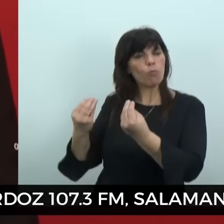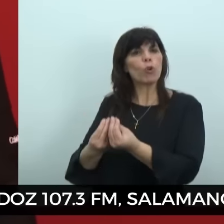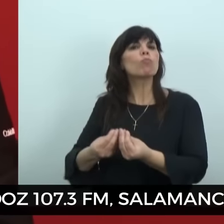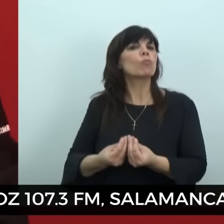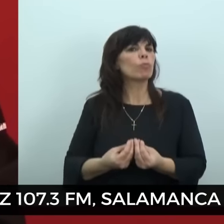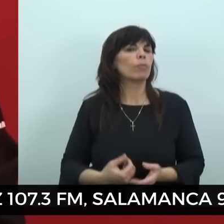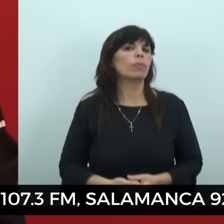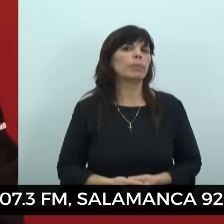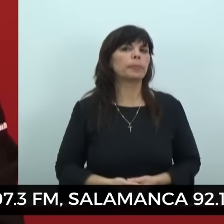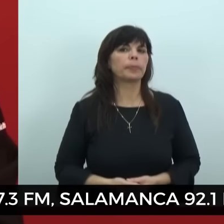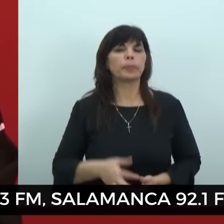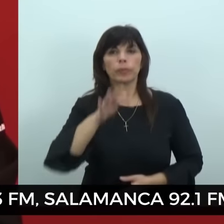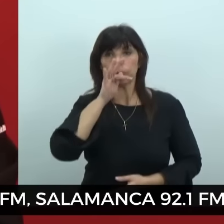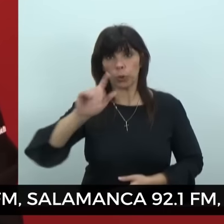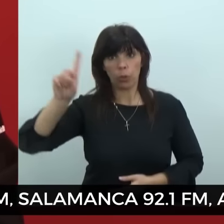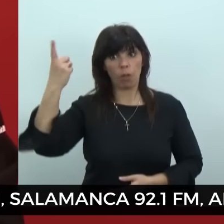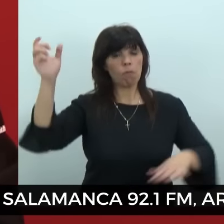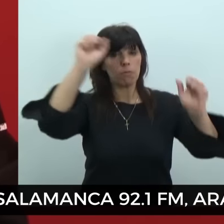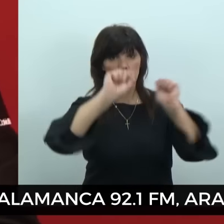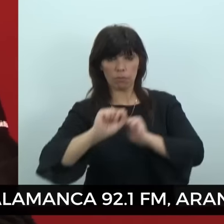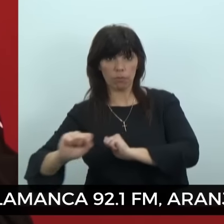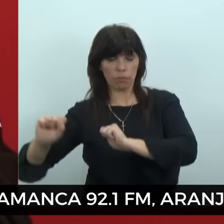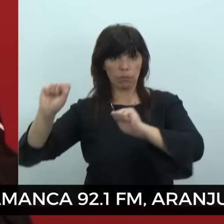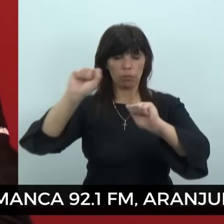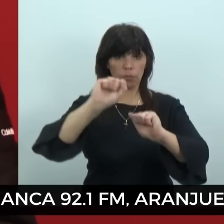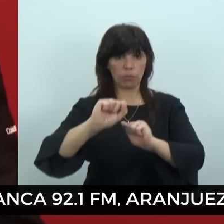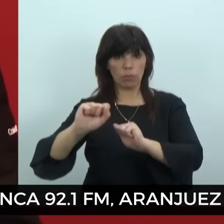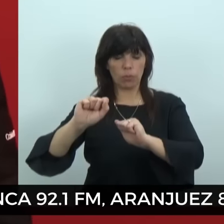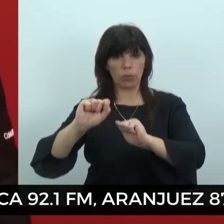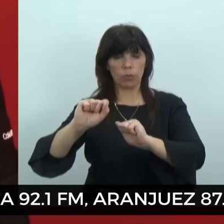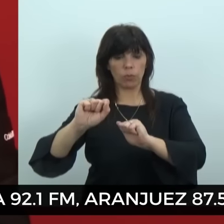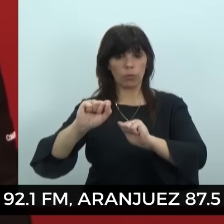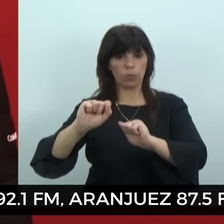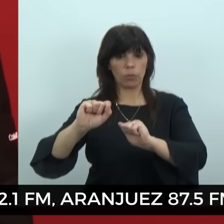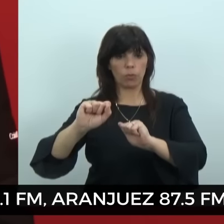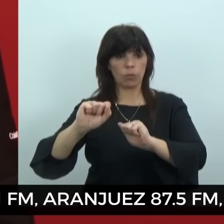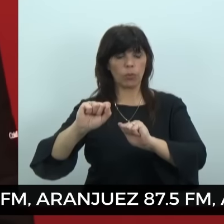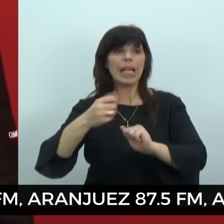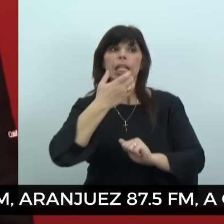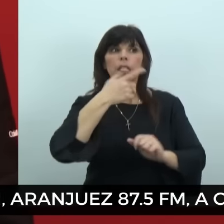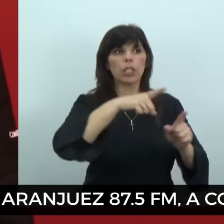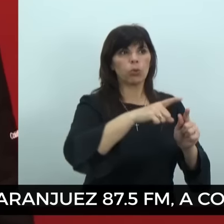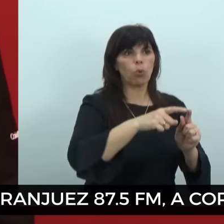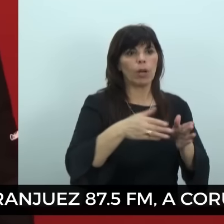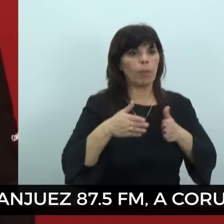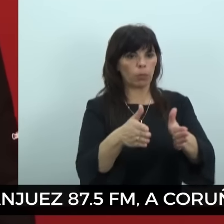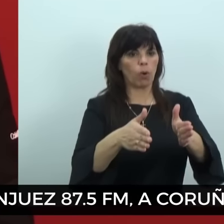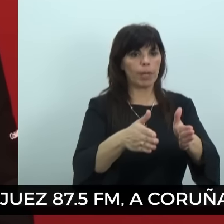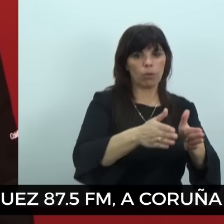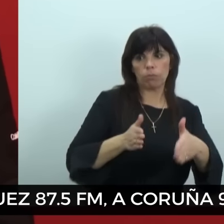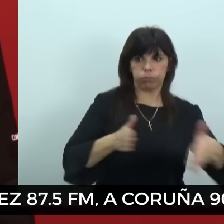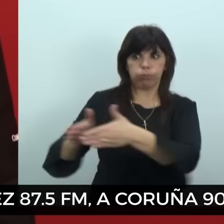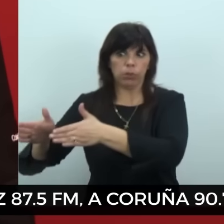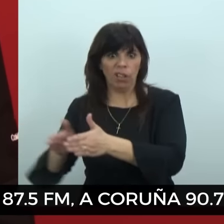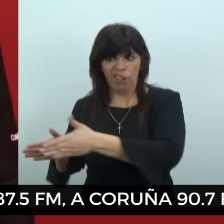Una promesa de Dios te protege de no invertirte en lo que no te conviene. Ten